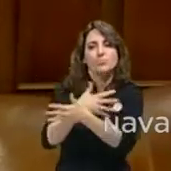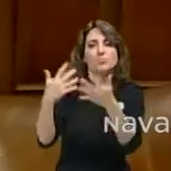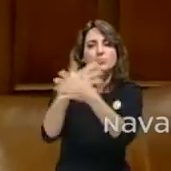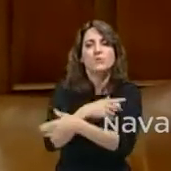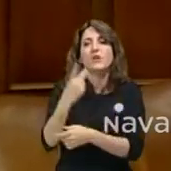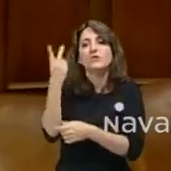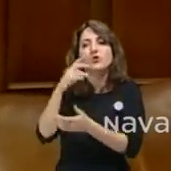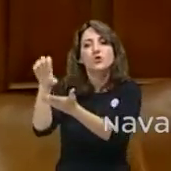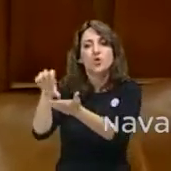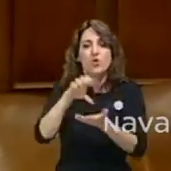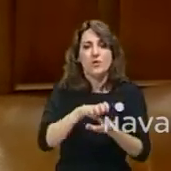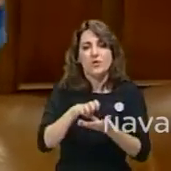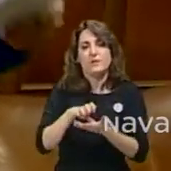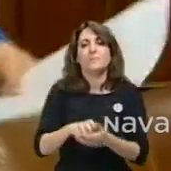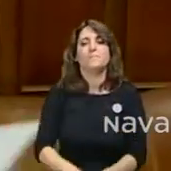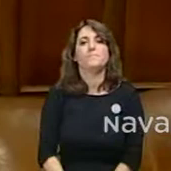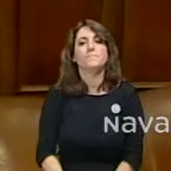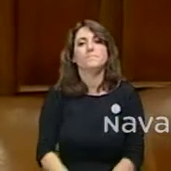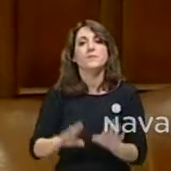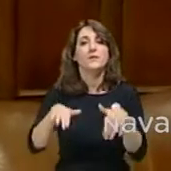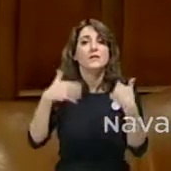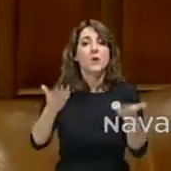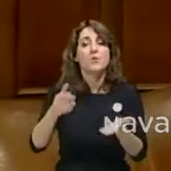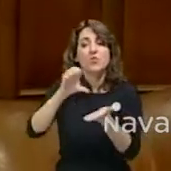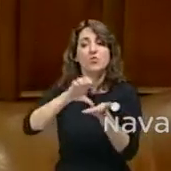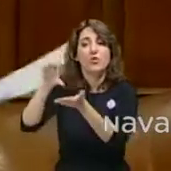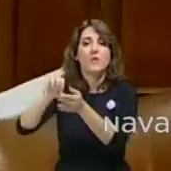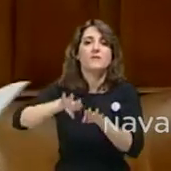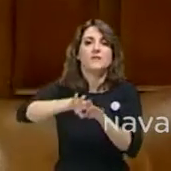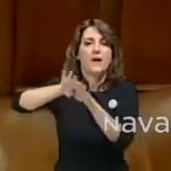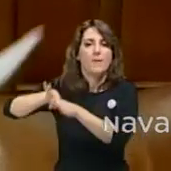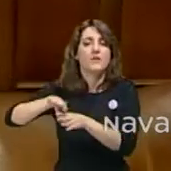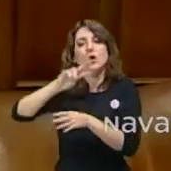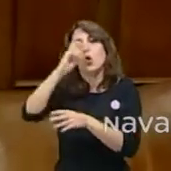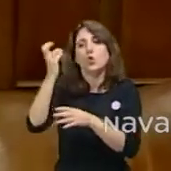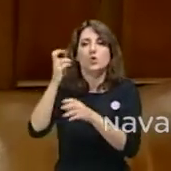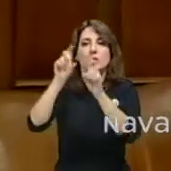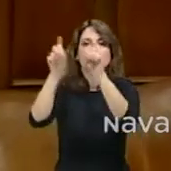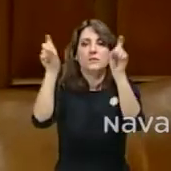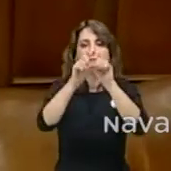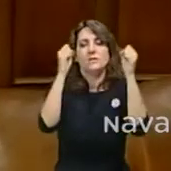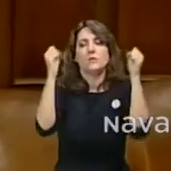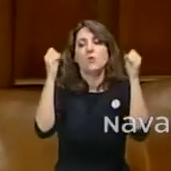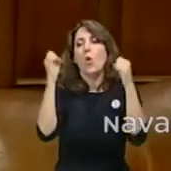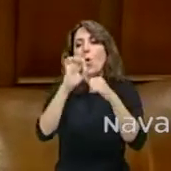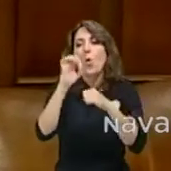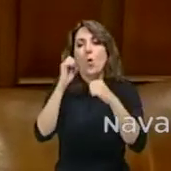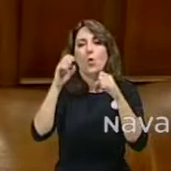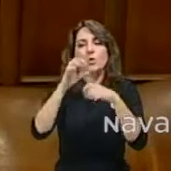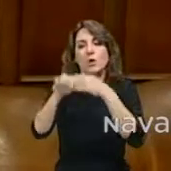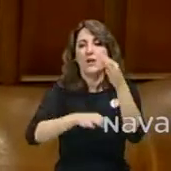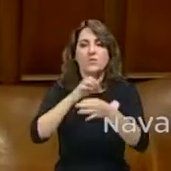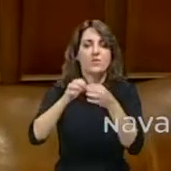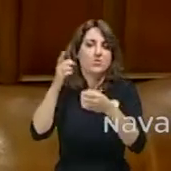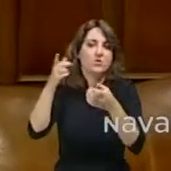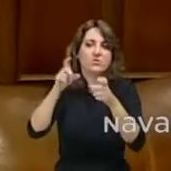entre estas dos ciudades y también por encima de esas ciudades, pues con otras instituciones u organizaciones alemanas. No